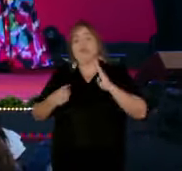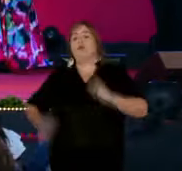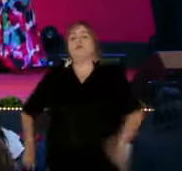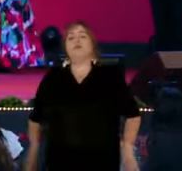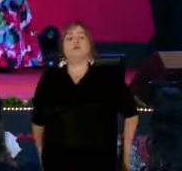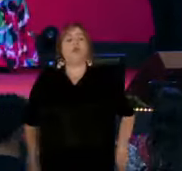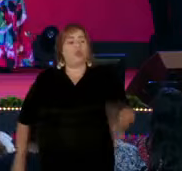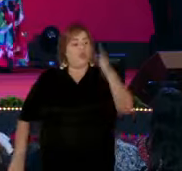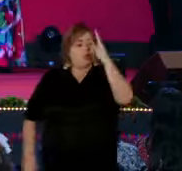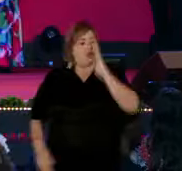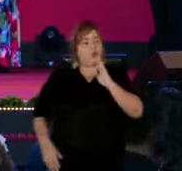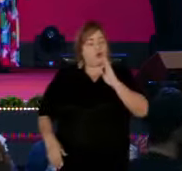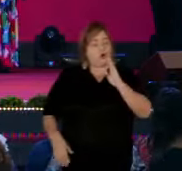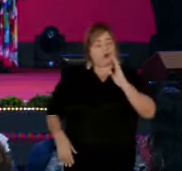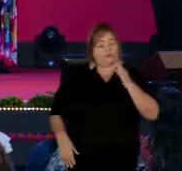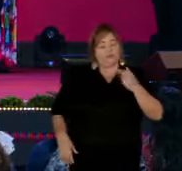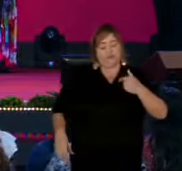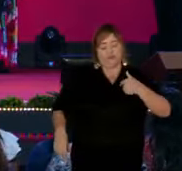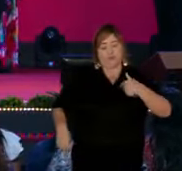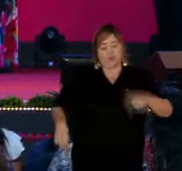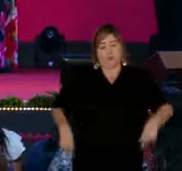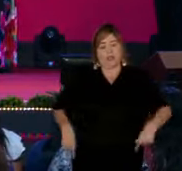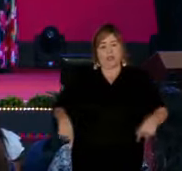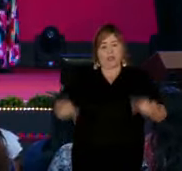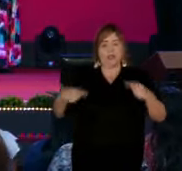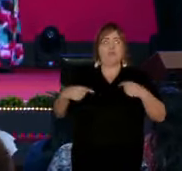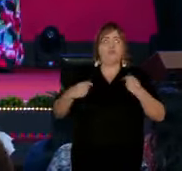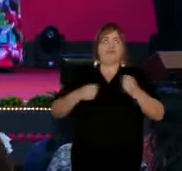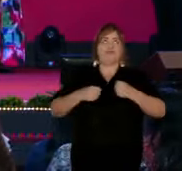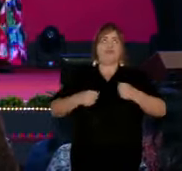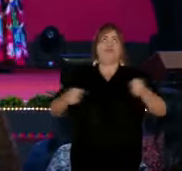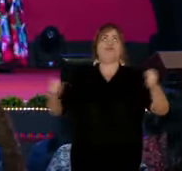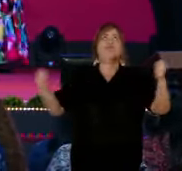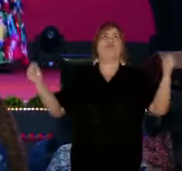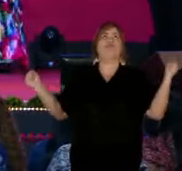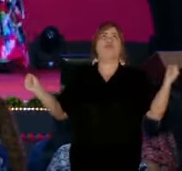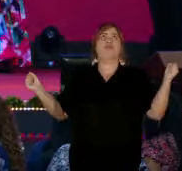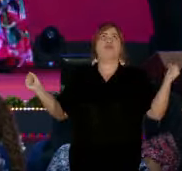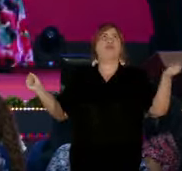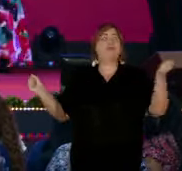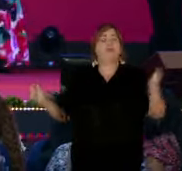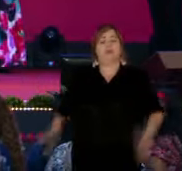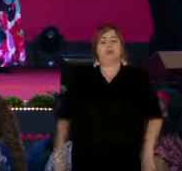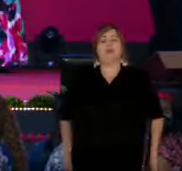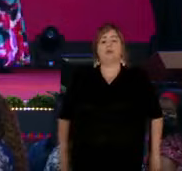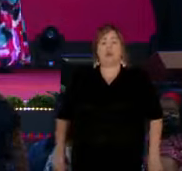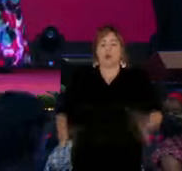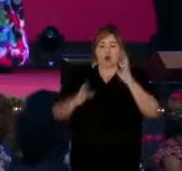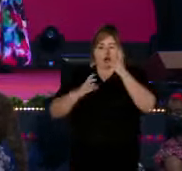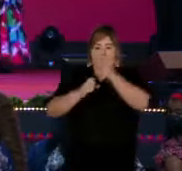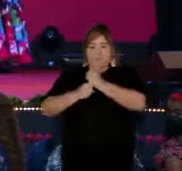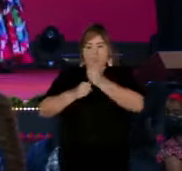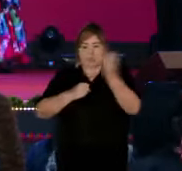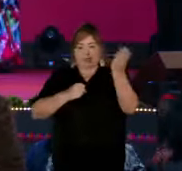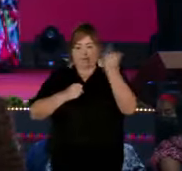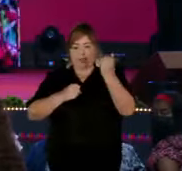vida. Dios te bendiga, mi amor, qué lindo. Venga, venga, venga, en confianza.